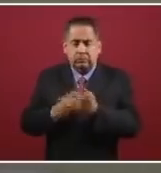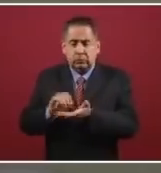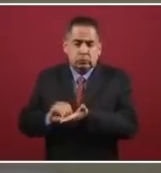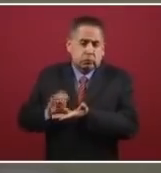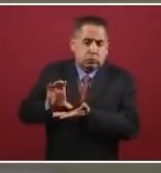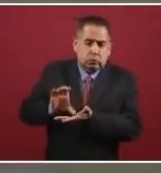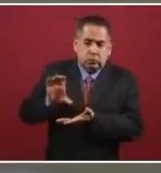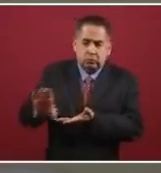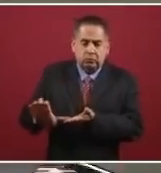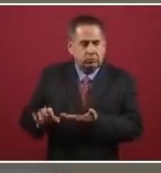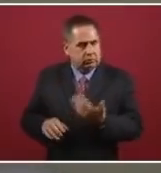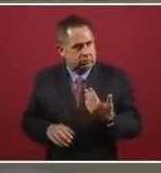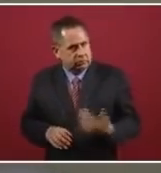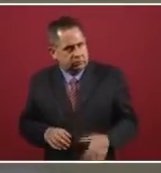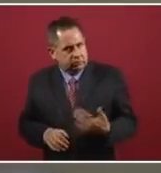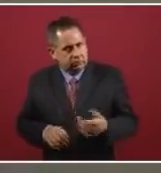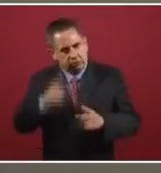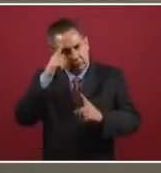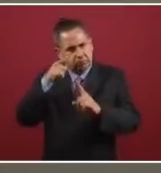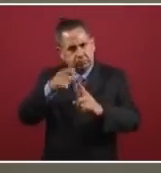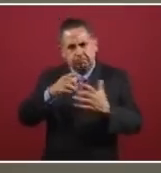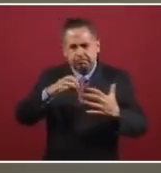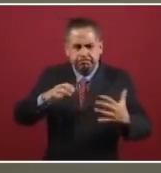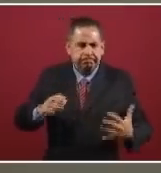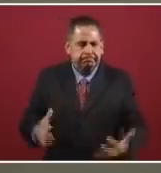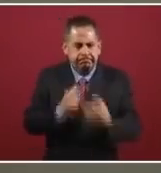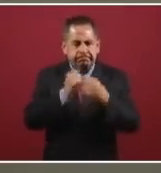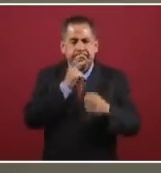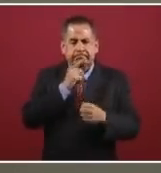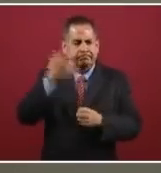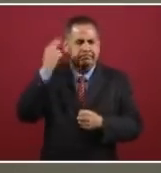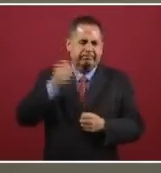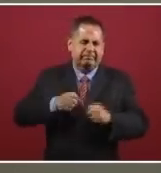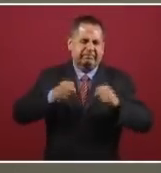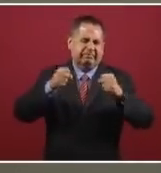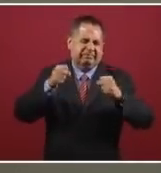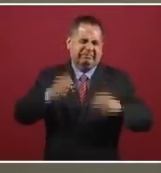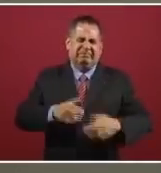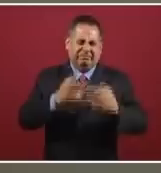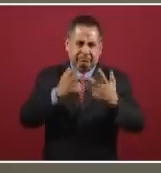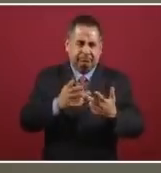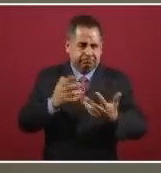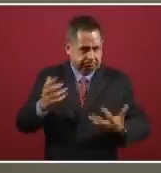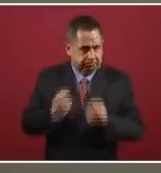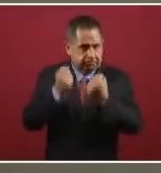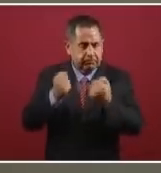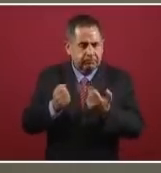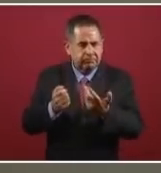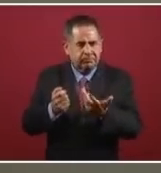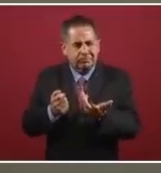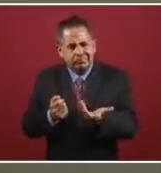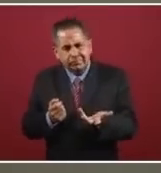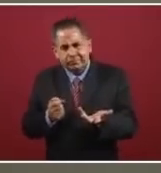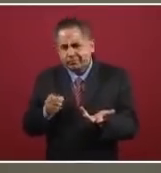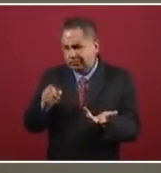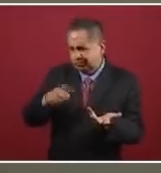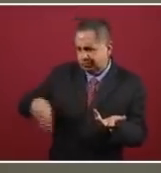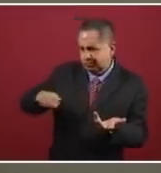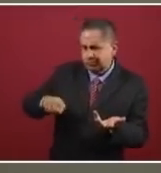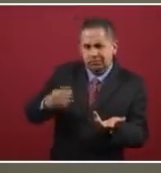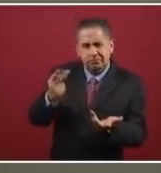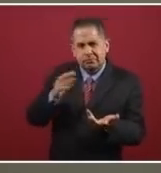está empeñado en rescatar a una petrolera que la dejaron en huesos prácticamente, ¿qué va a hacer con ese